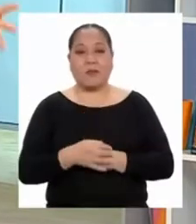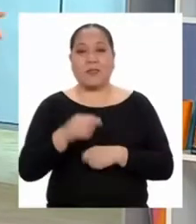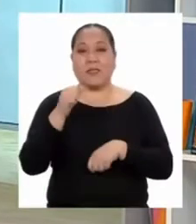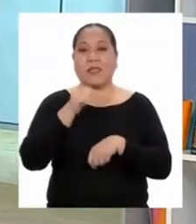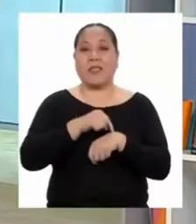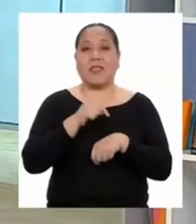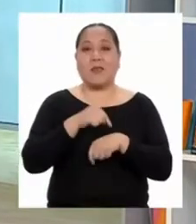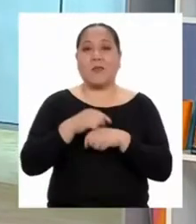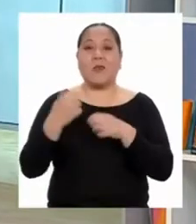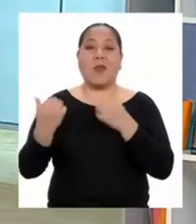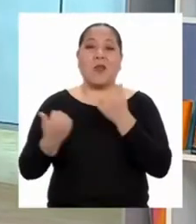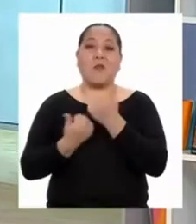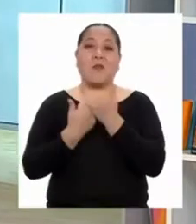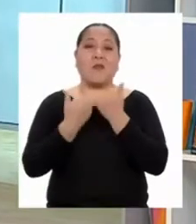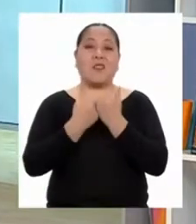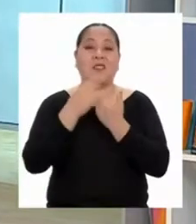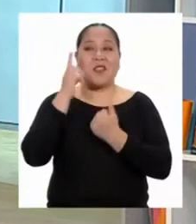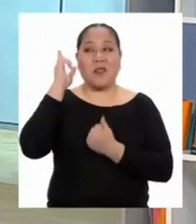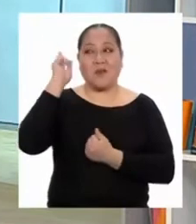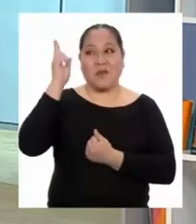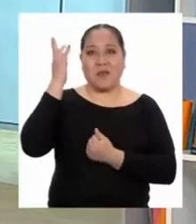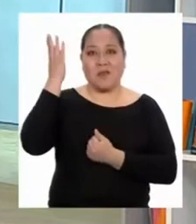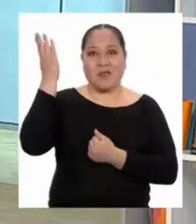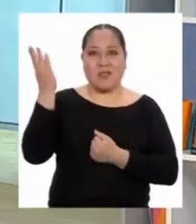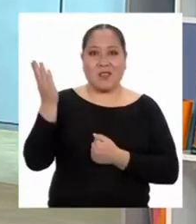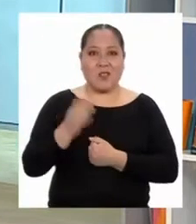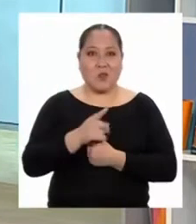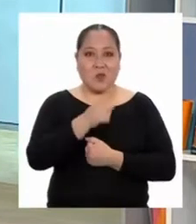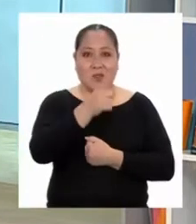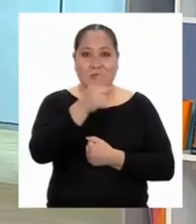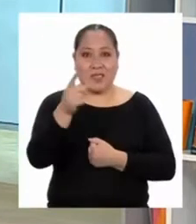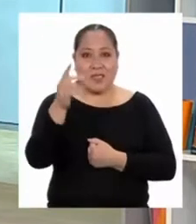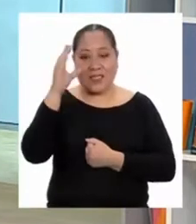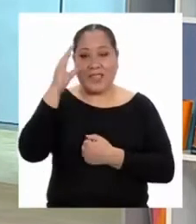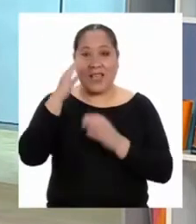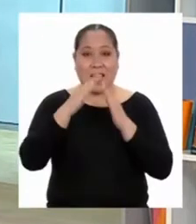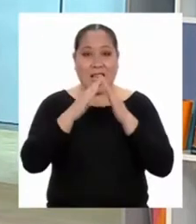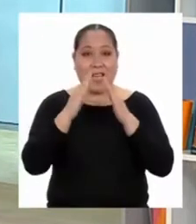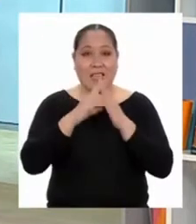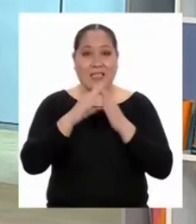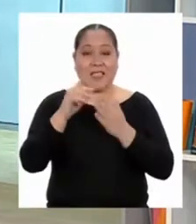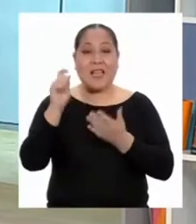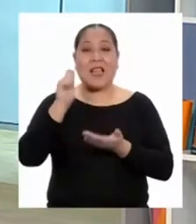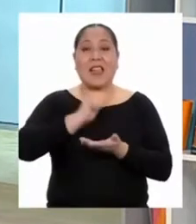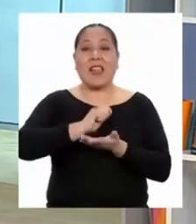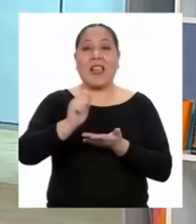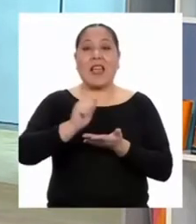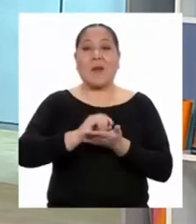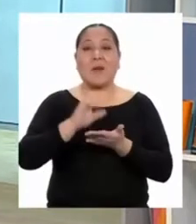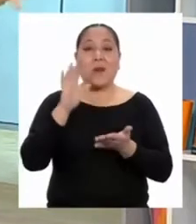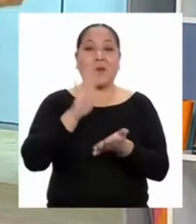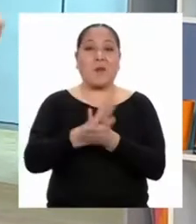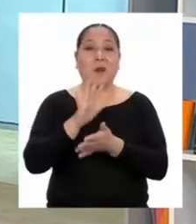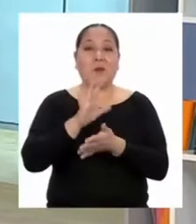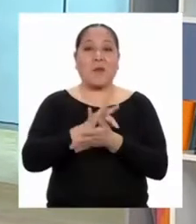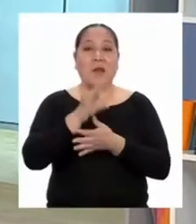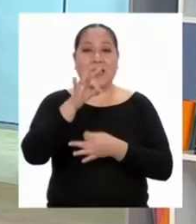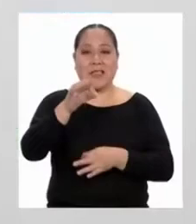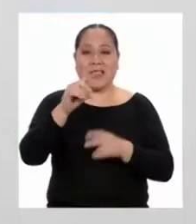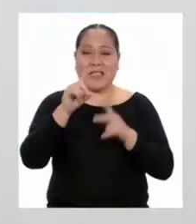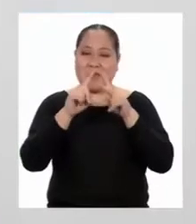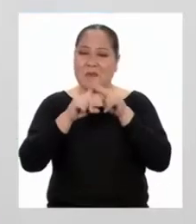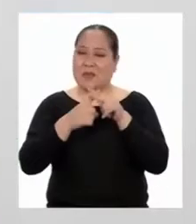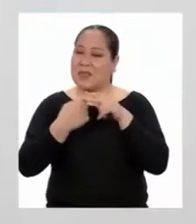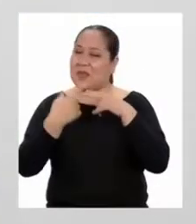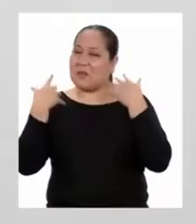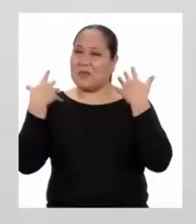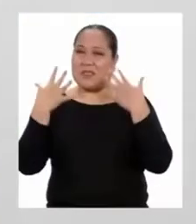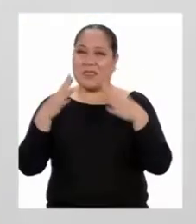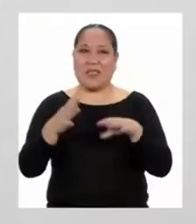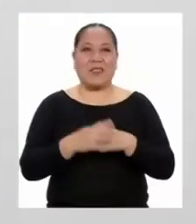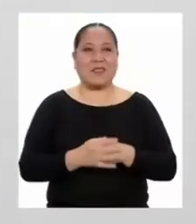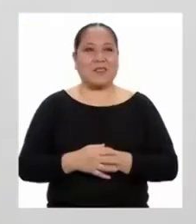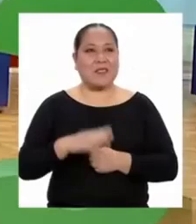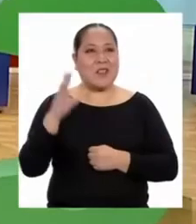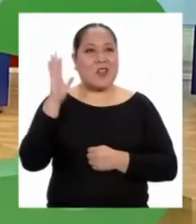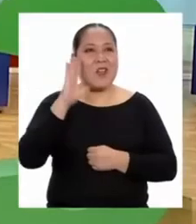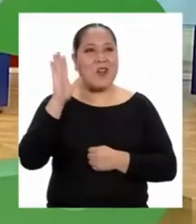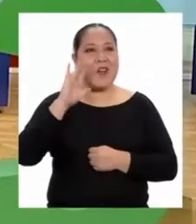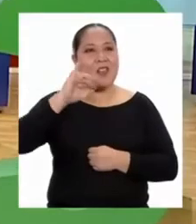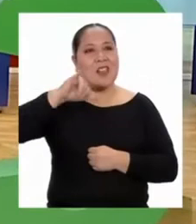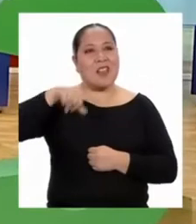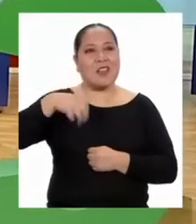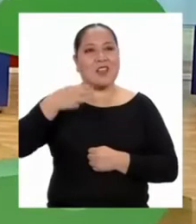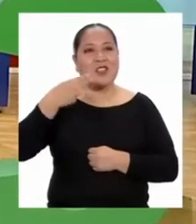buscar el apoyo de la profesora. Ustedes en casa saquen lápiz y papel que comenzamos con fuerza. Hola,